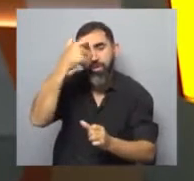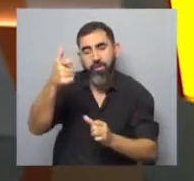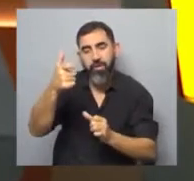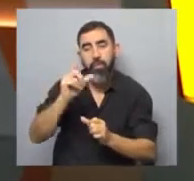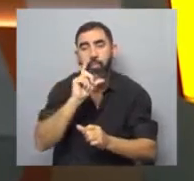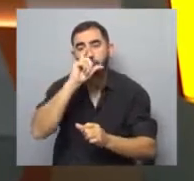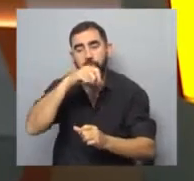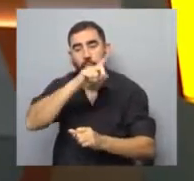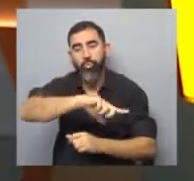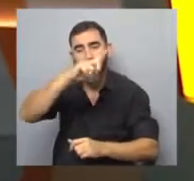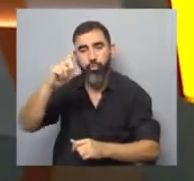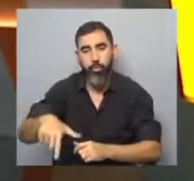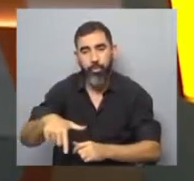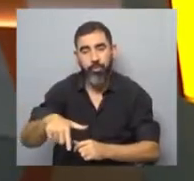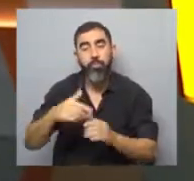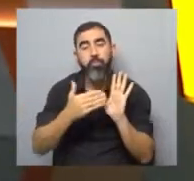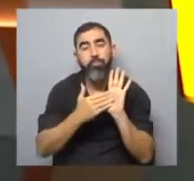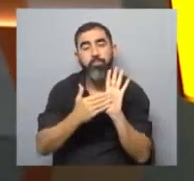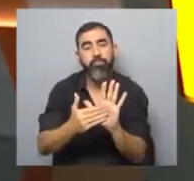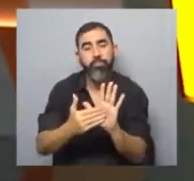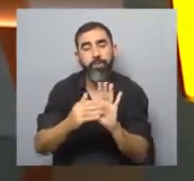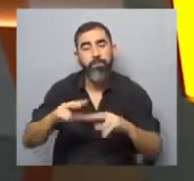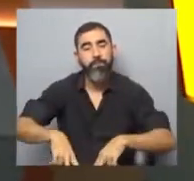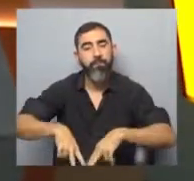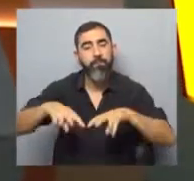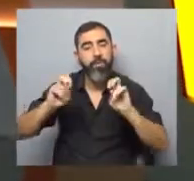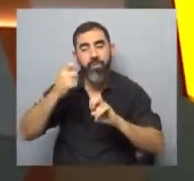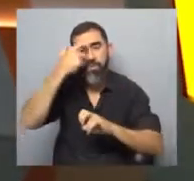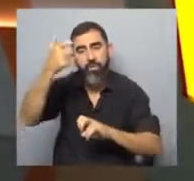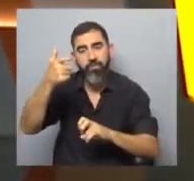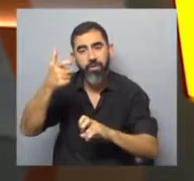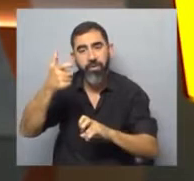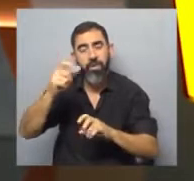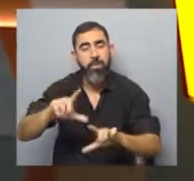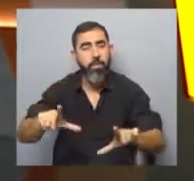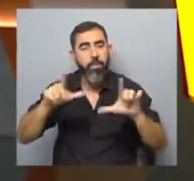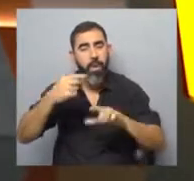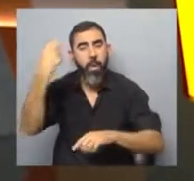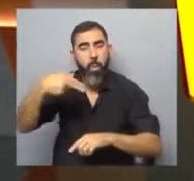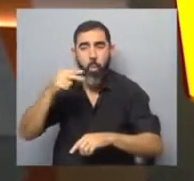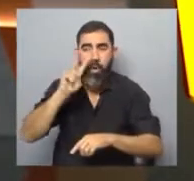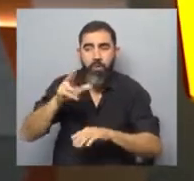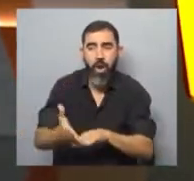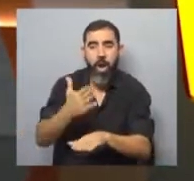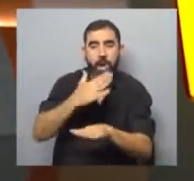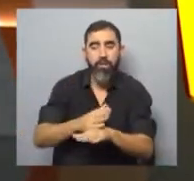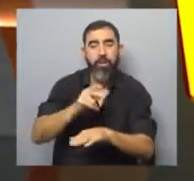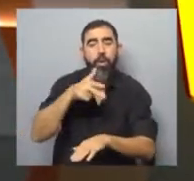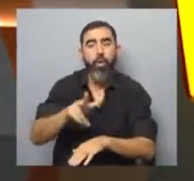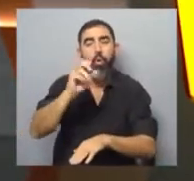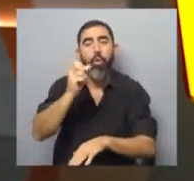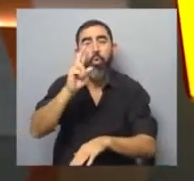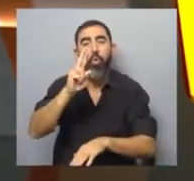en Montevideo Shopping y presentaremos investigaciones científicas e imágenes inéditas sobre los